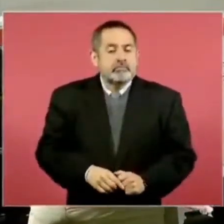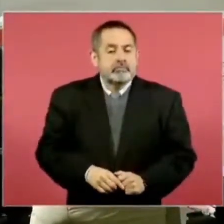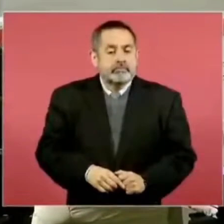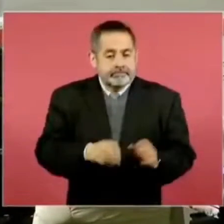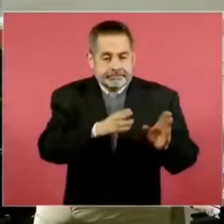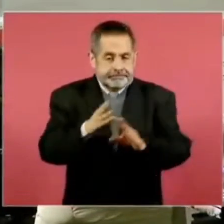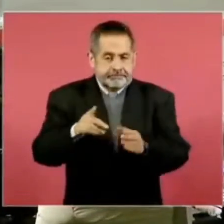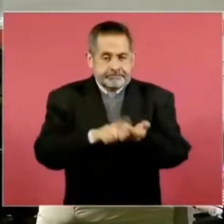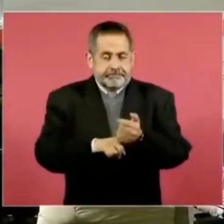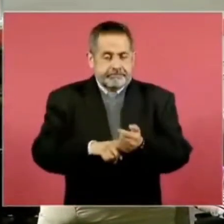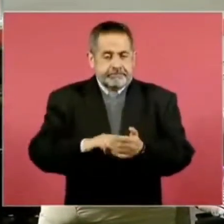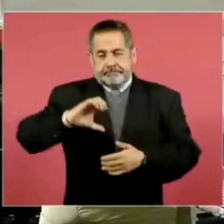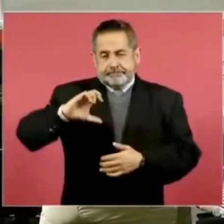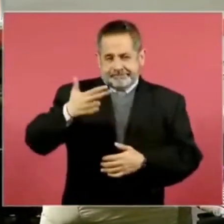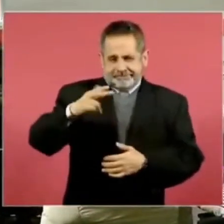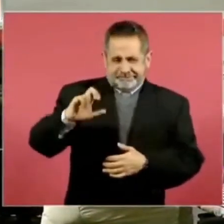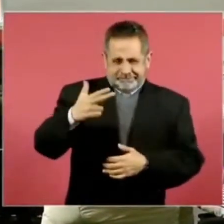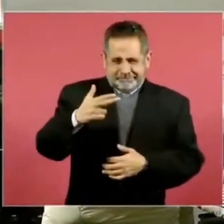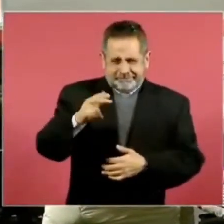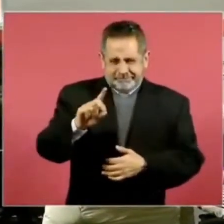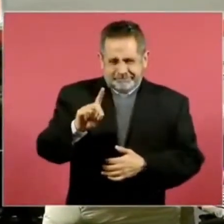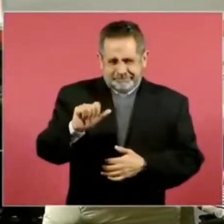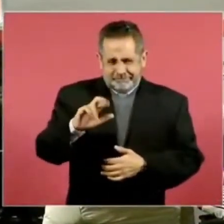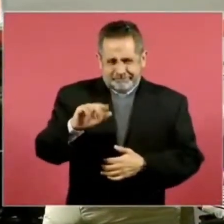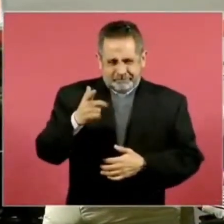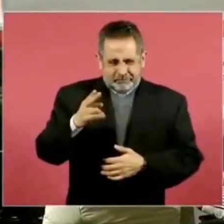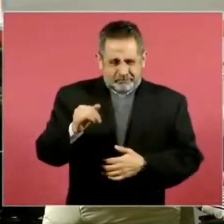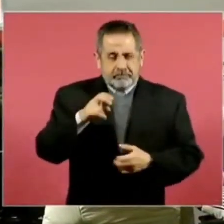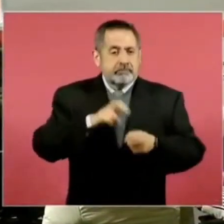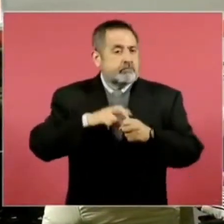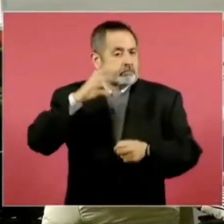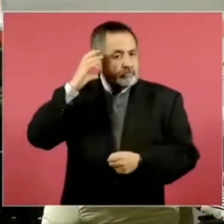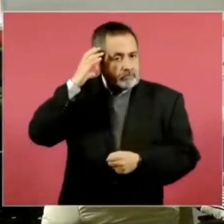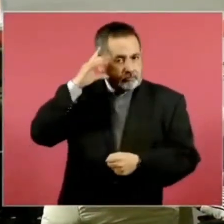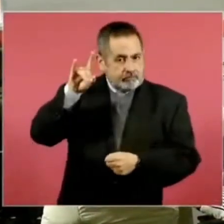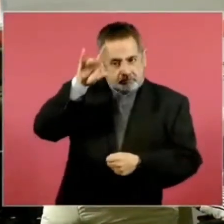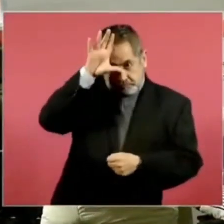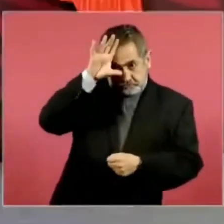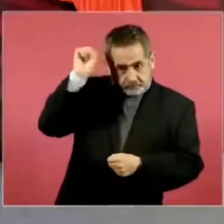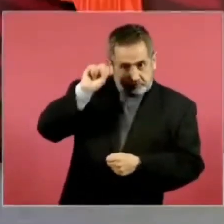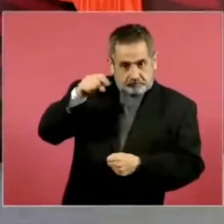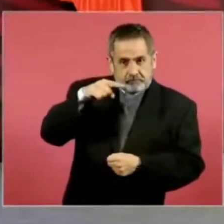aquí en Chedraui, en Cuernavaca, Morelos,